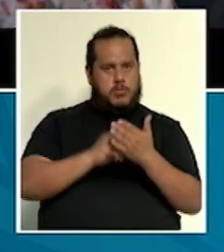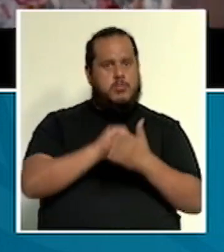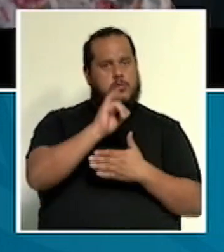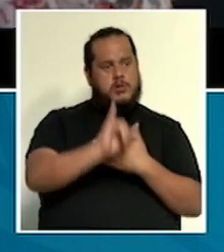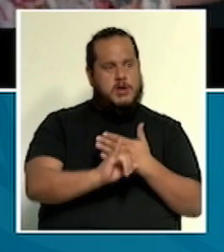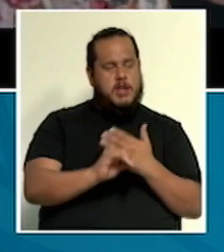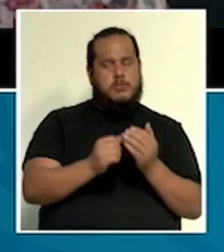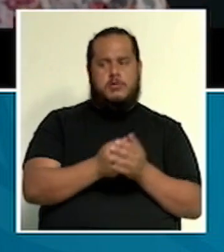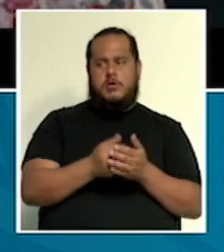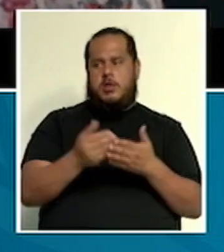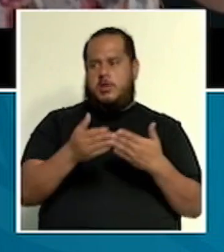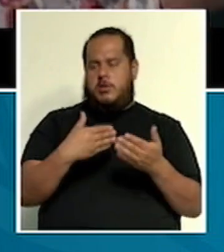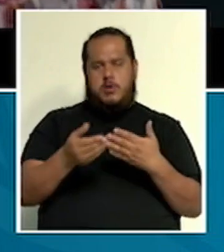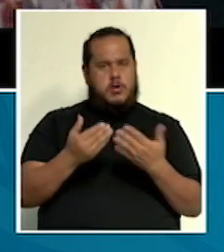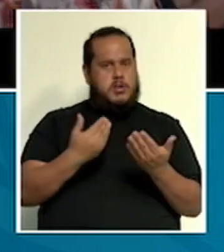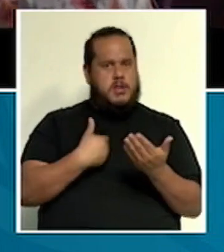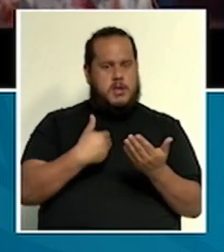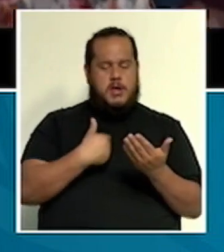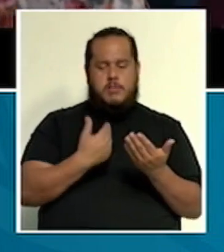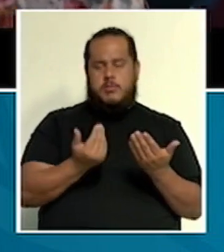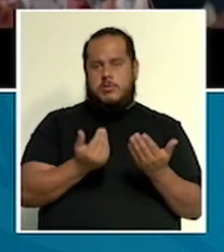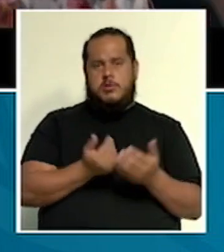proyectos, mientras haya